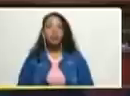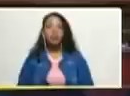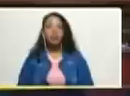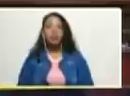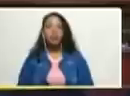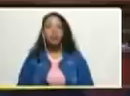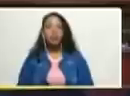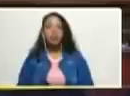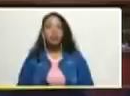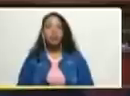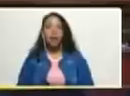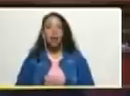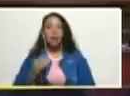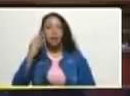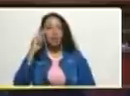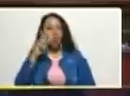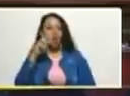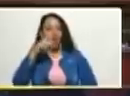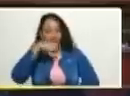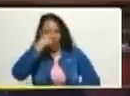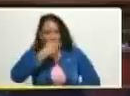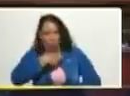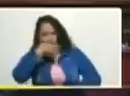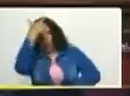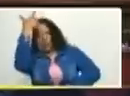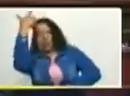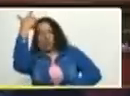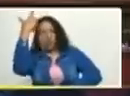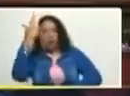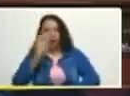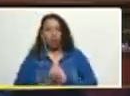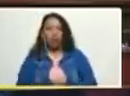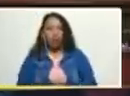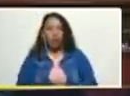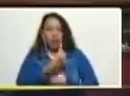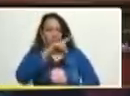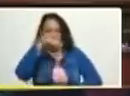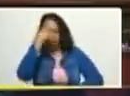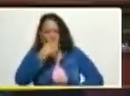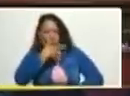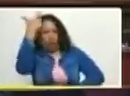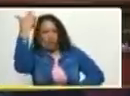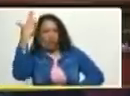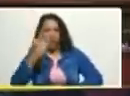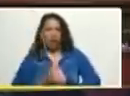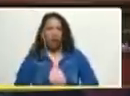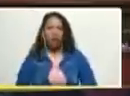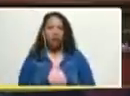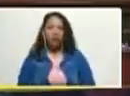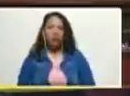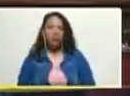que provocan es una vergüenza, una verdadera vergüenza.